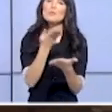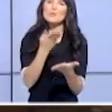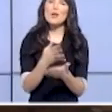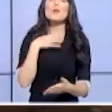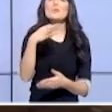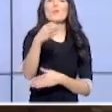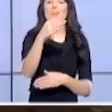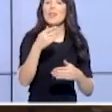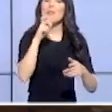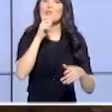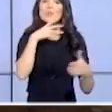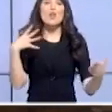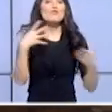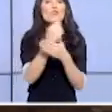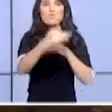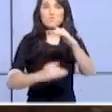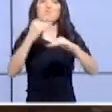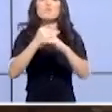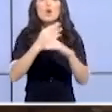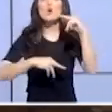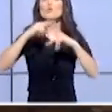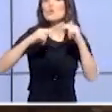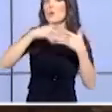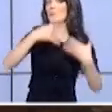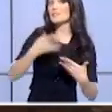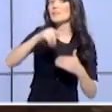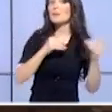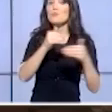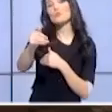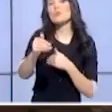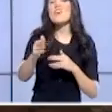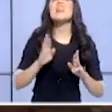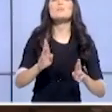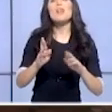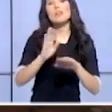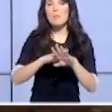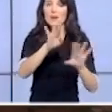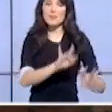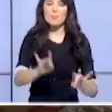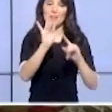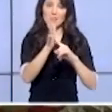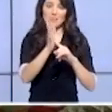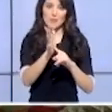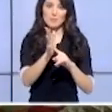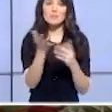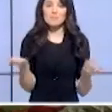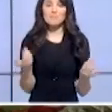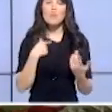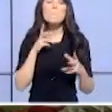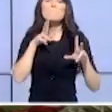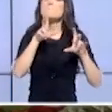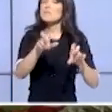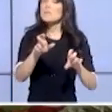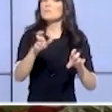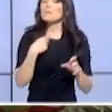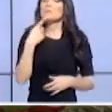que es posible superar todas las adversidades y construir un presente y un futuro de Esperanza para nuestra región desde